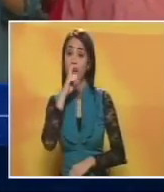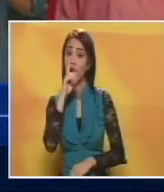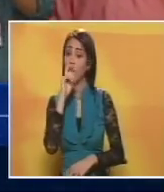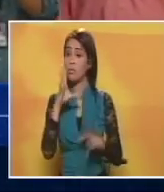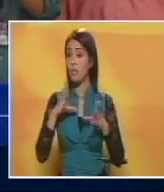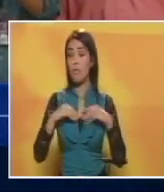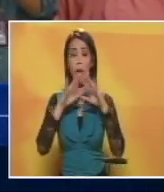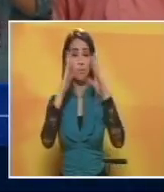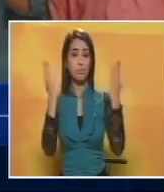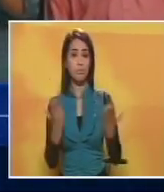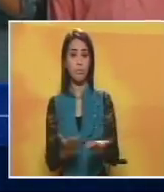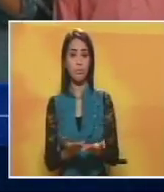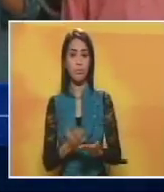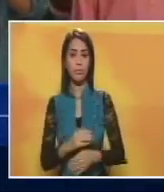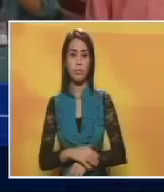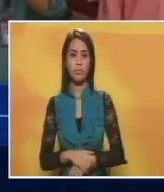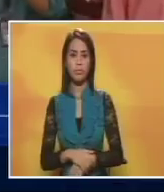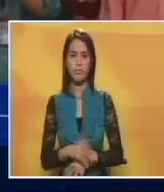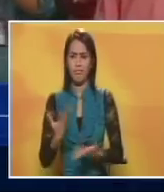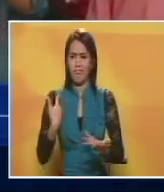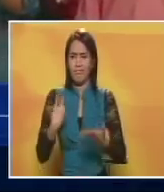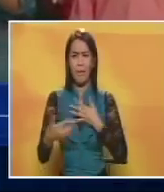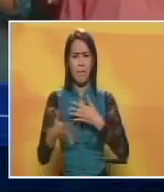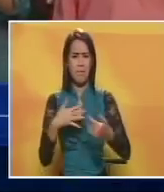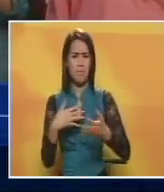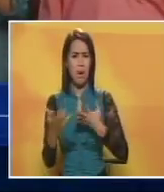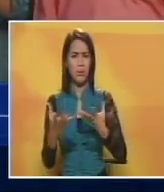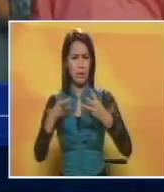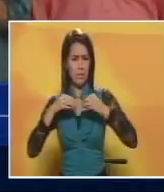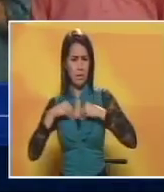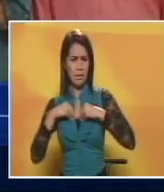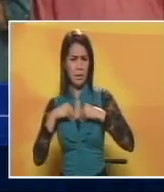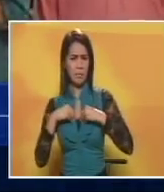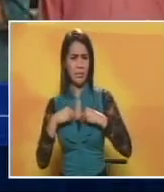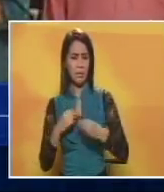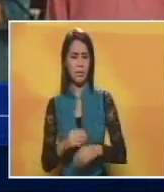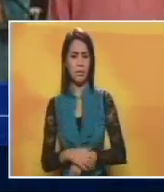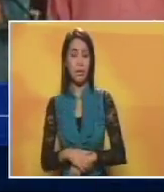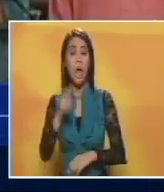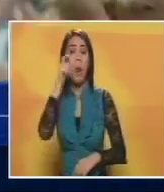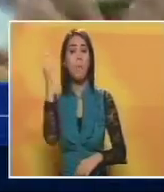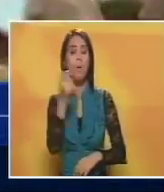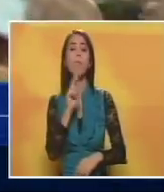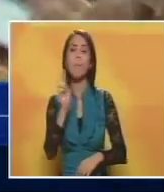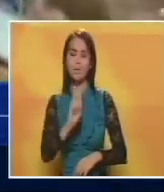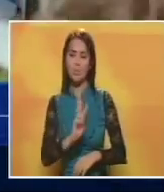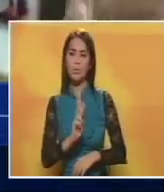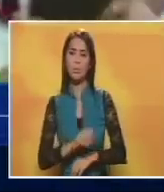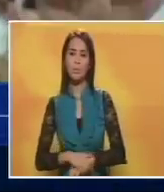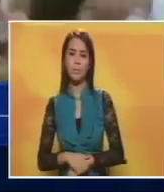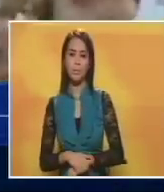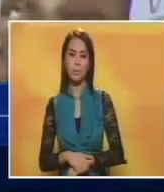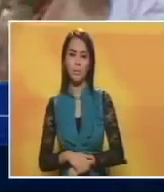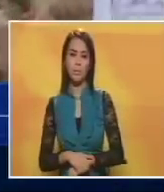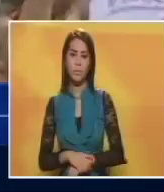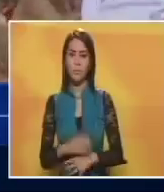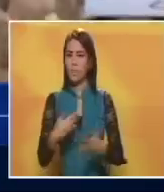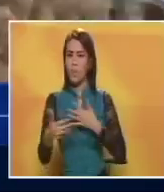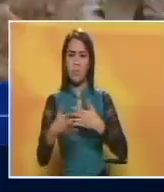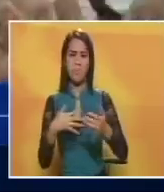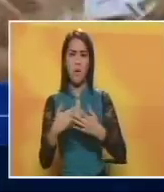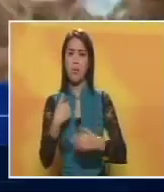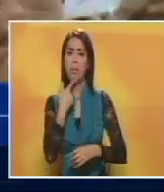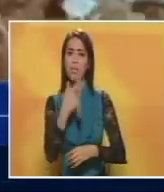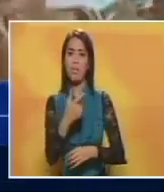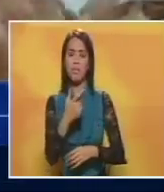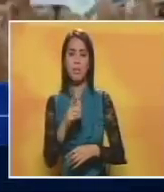reconocer en el mundo. ¿Qué me importa si me reconoce el noble pueblo de Venezuela? ¿Qué me importa lo que